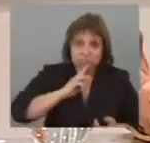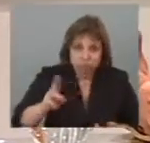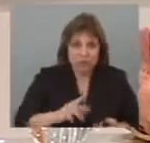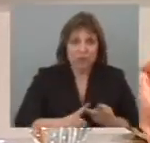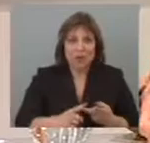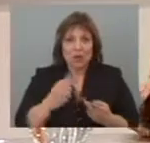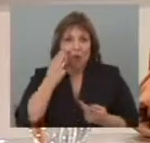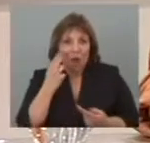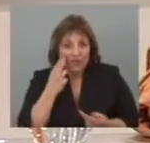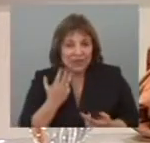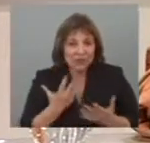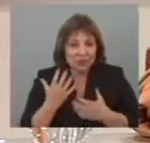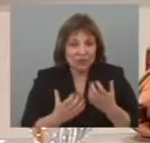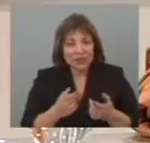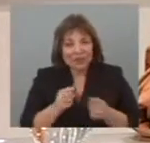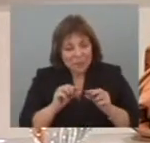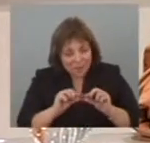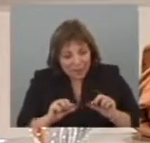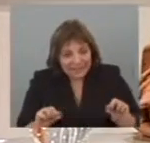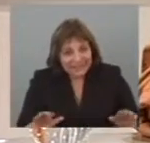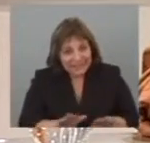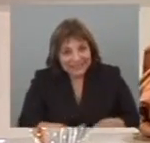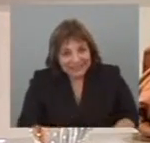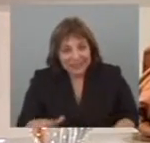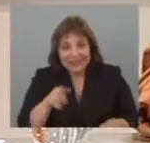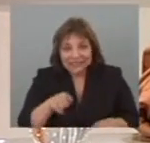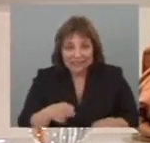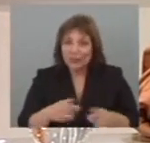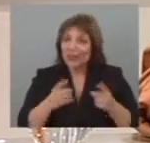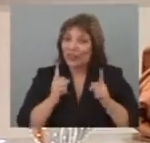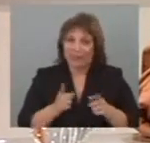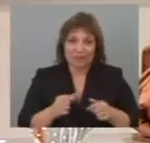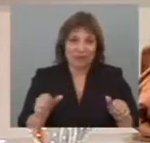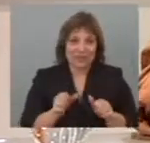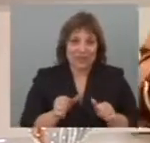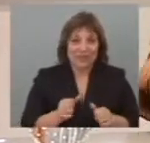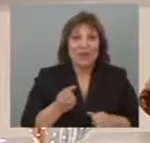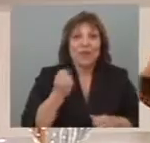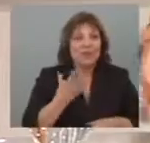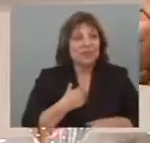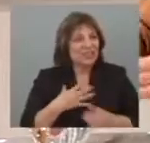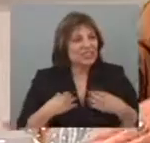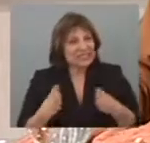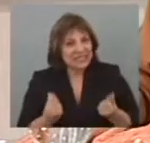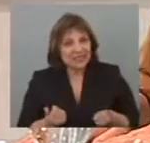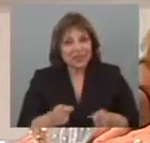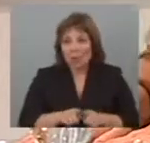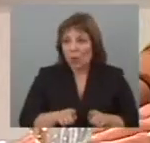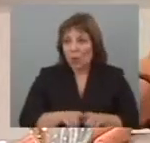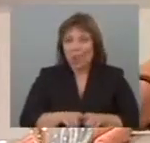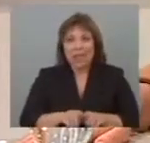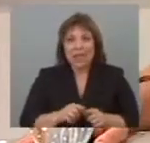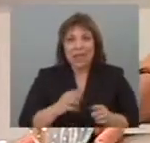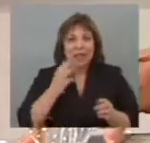al conflicto, desde los más chiquitos. Yo creo que tenemos que apostar ahí. Porque tengo la sensación de que estamos poniendo como